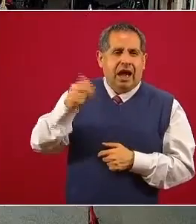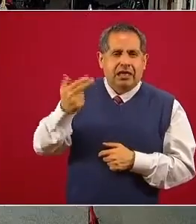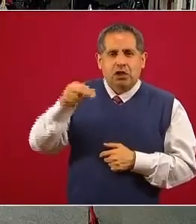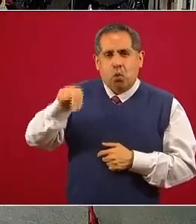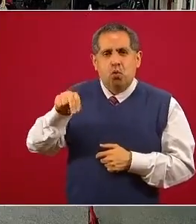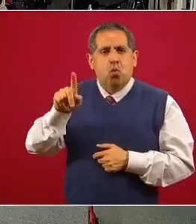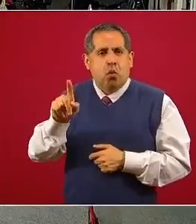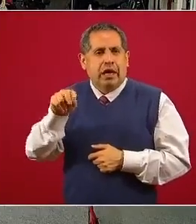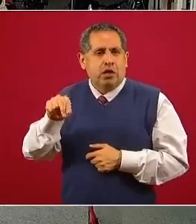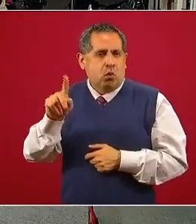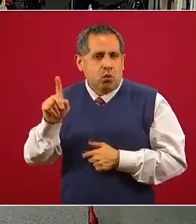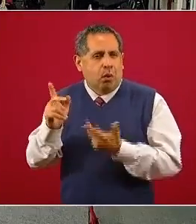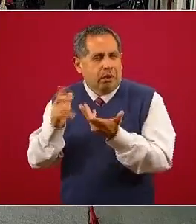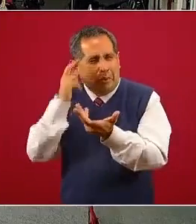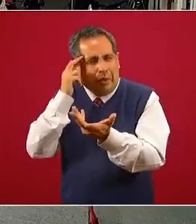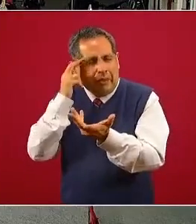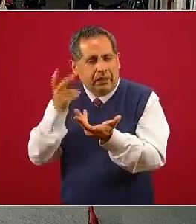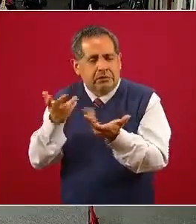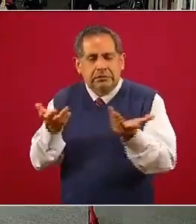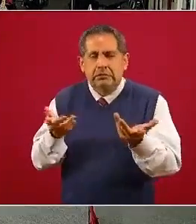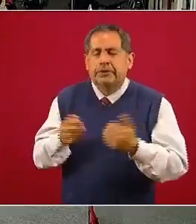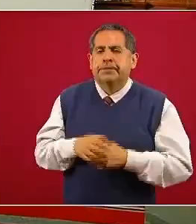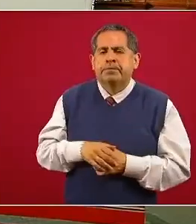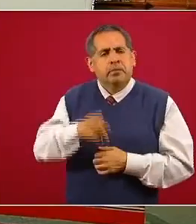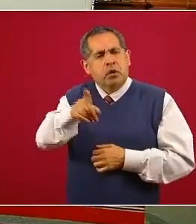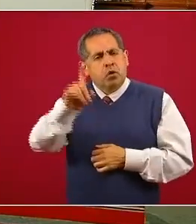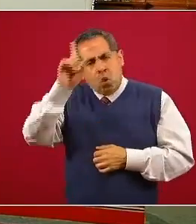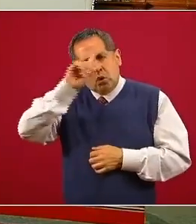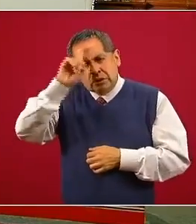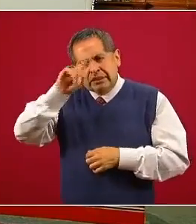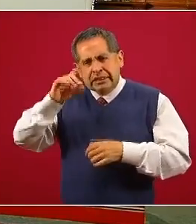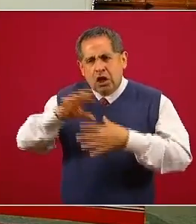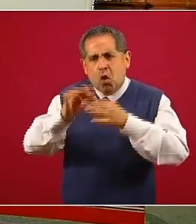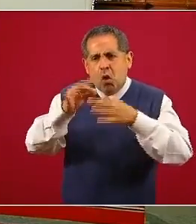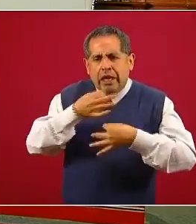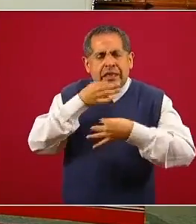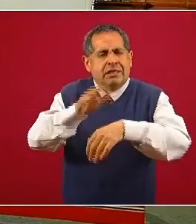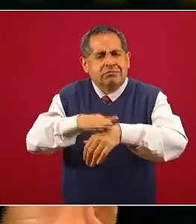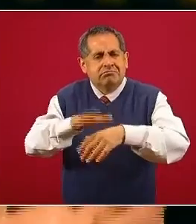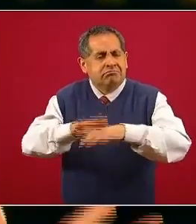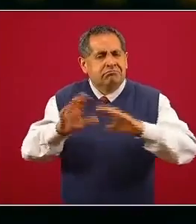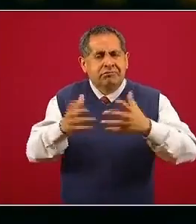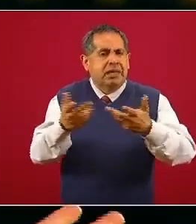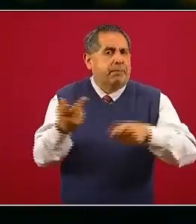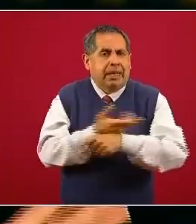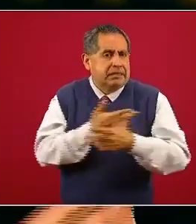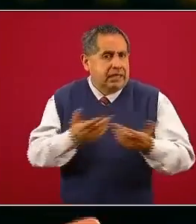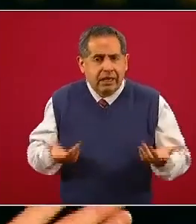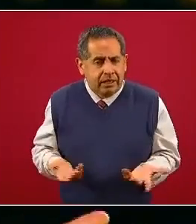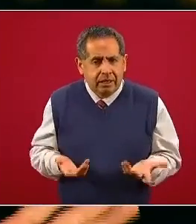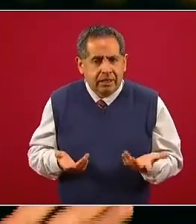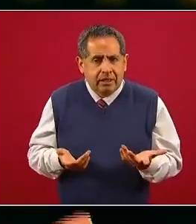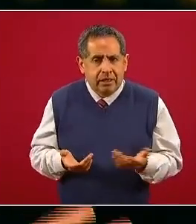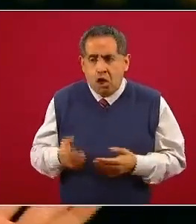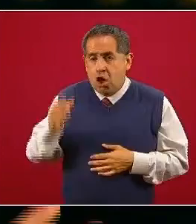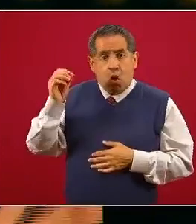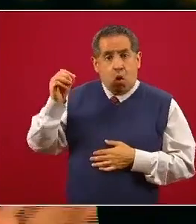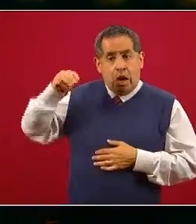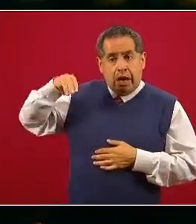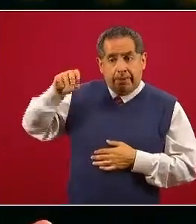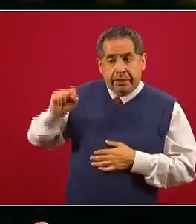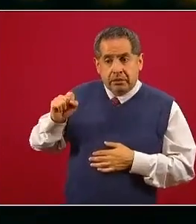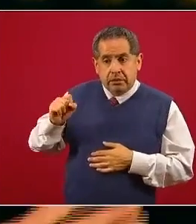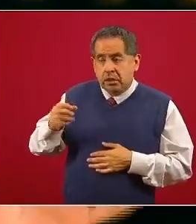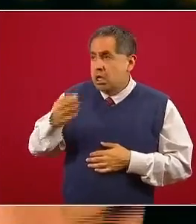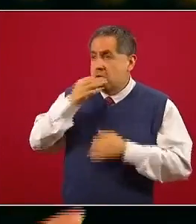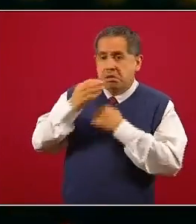Mundial de la Salud? Usted forma parte de los consejeros en ese tema. ¿Qué le dice después de esto? Porque tampoco la Organización Mundial de la Salud